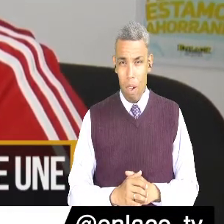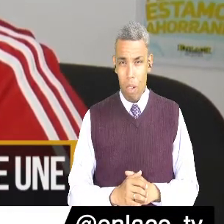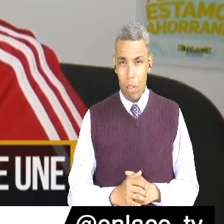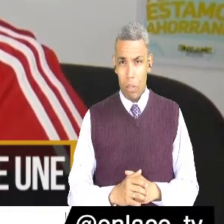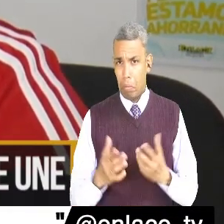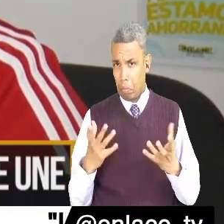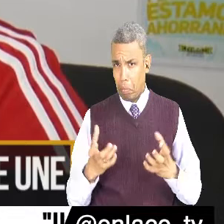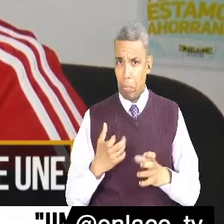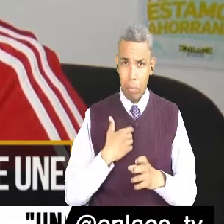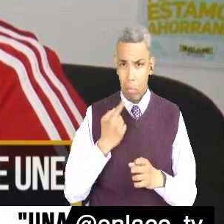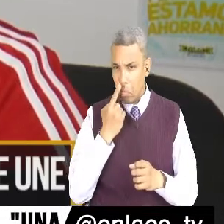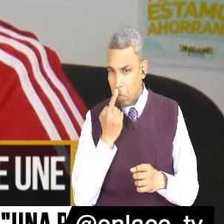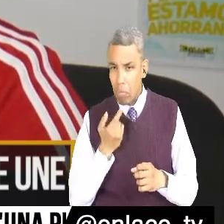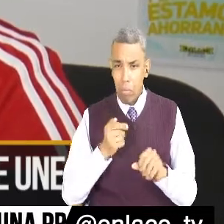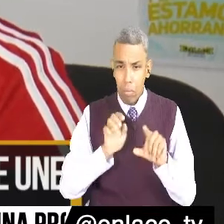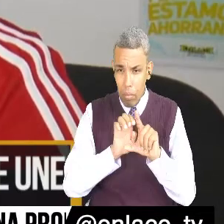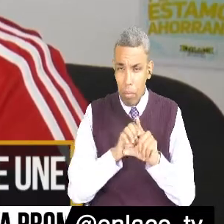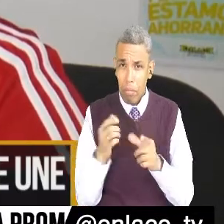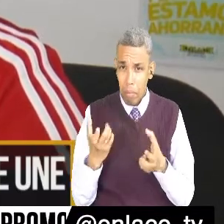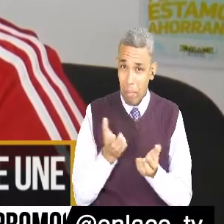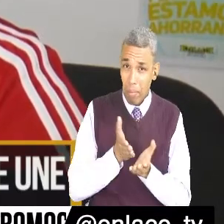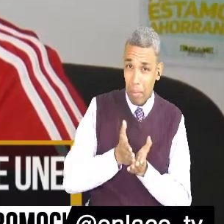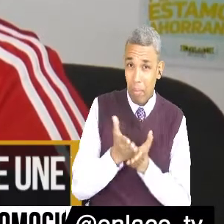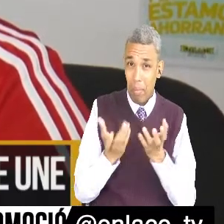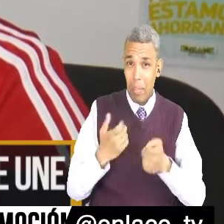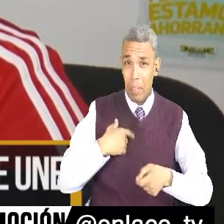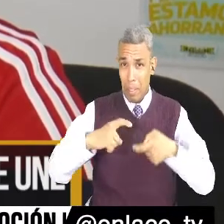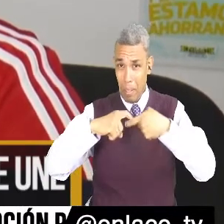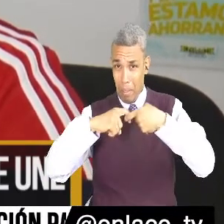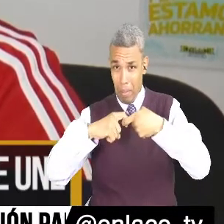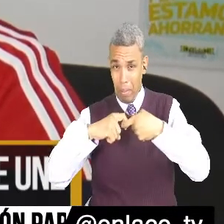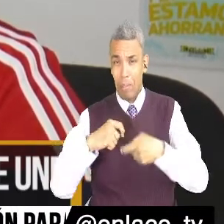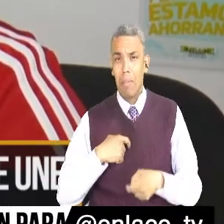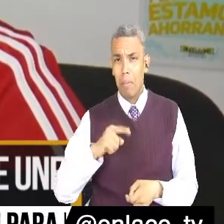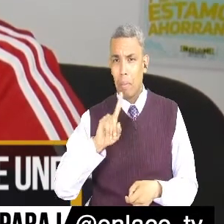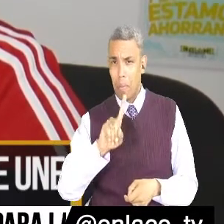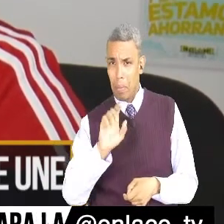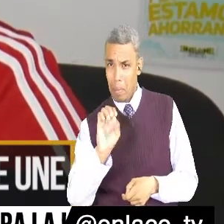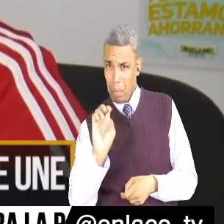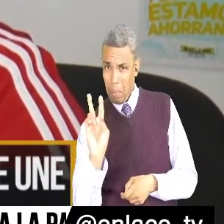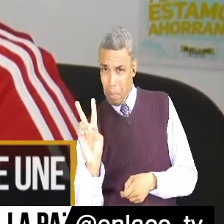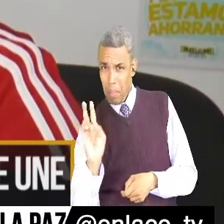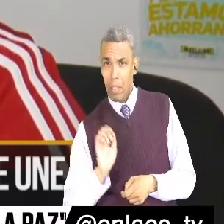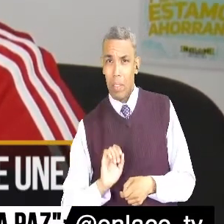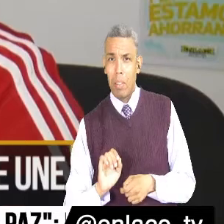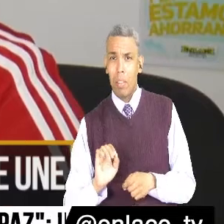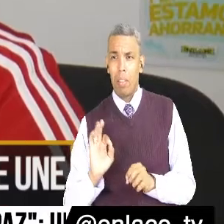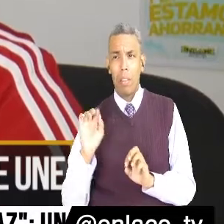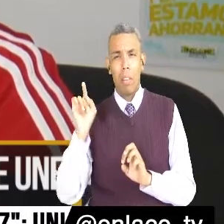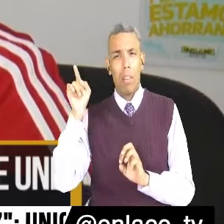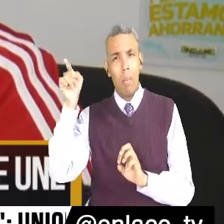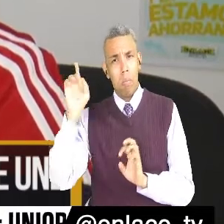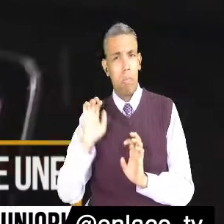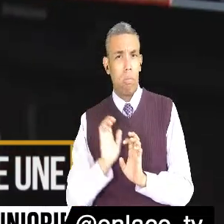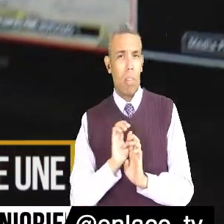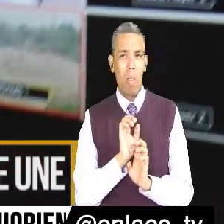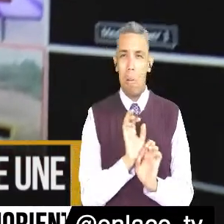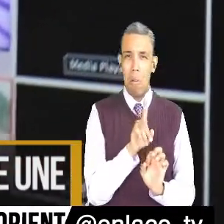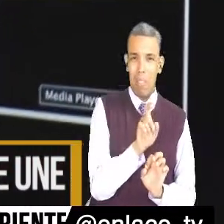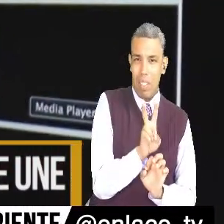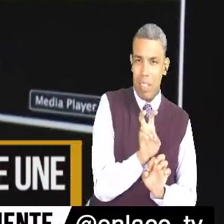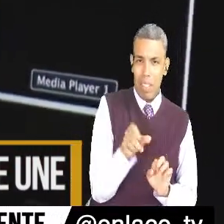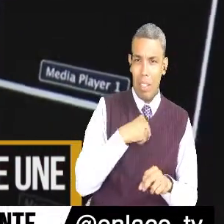con todo lo que pasa en Barranca Bermeja, pues a través de UNE en sus canales 102 en digital y 67 en televisión convencional nos pueden sintonizar. Vale